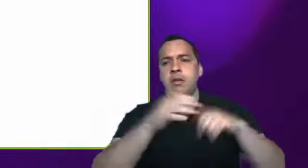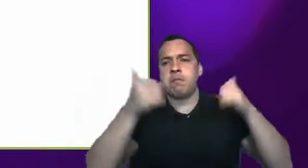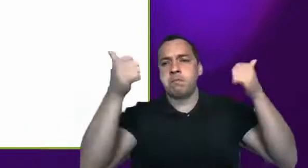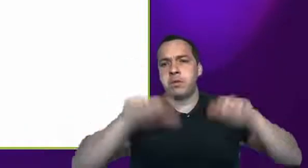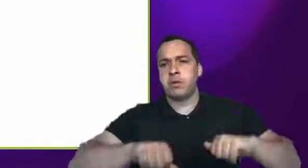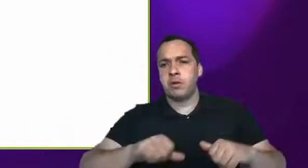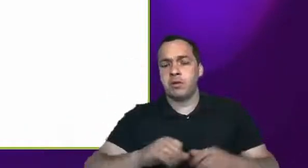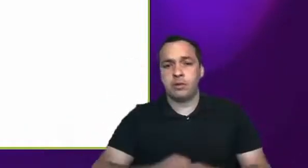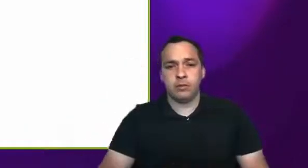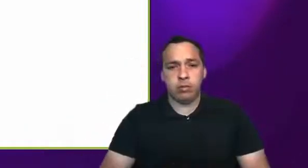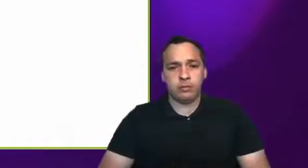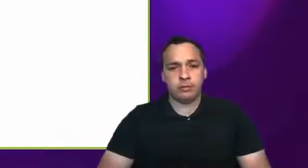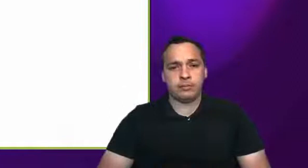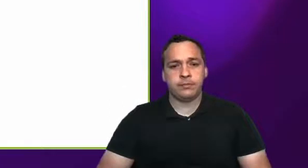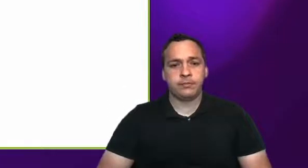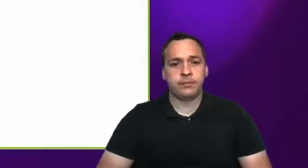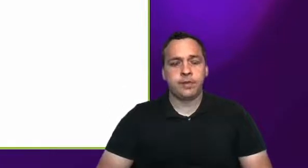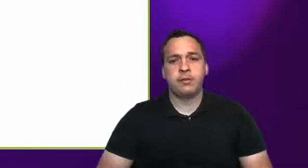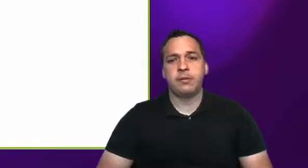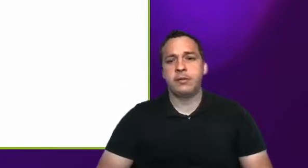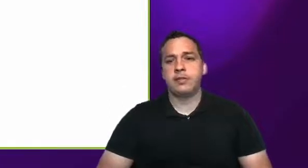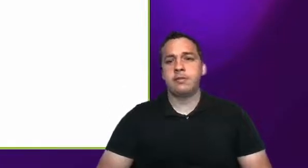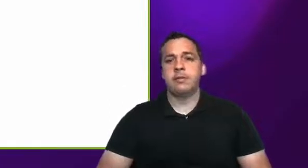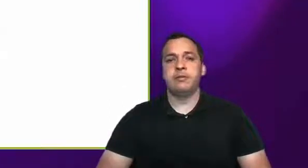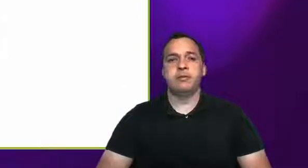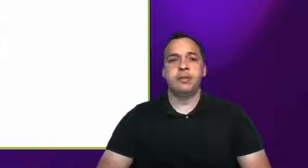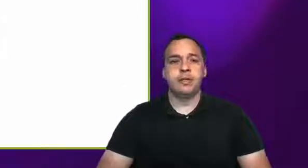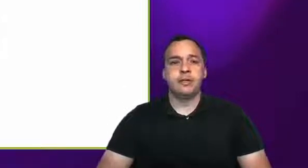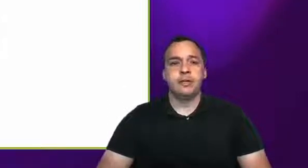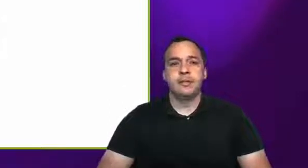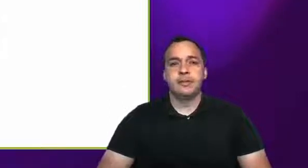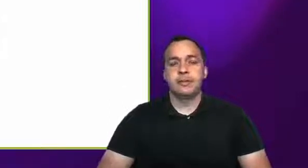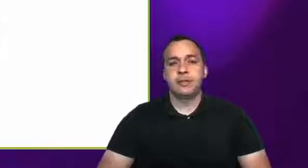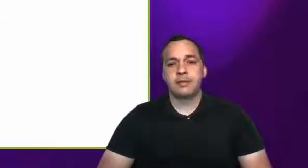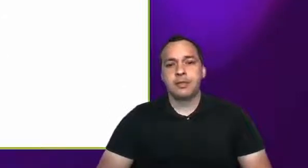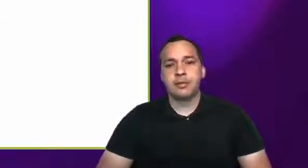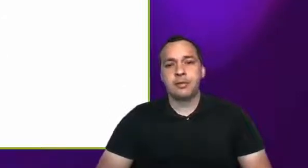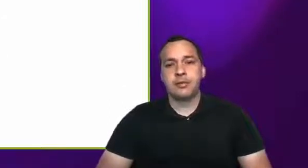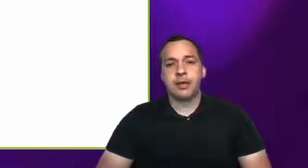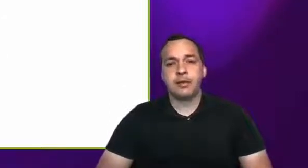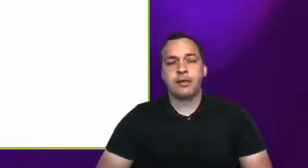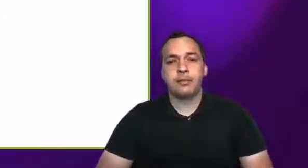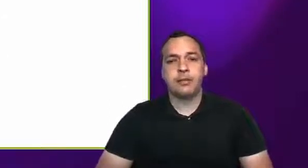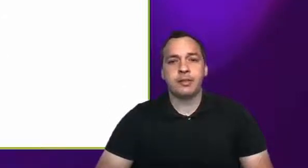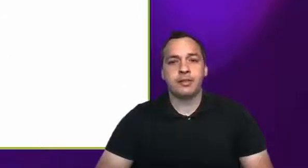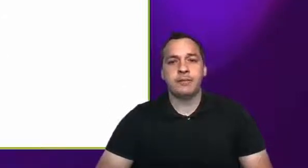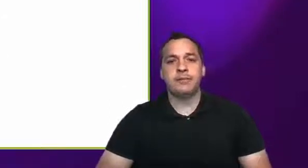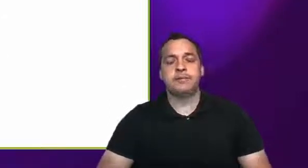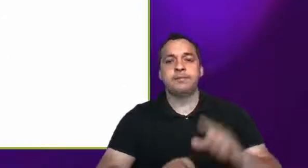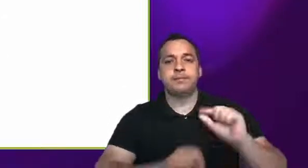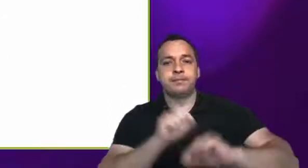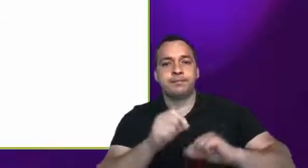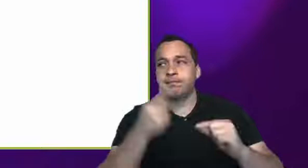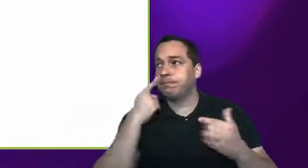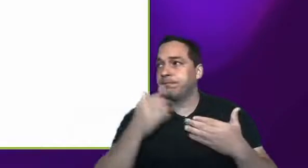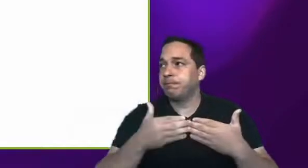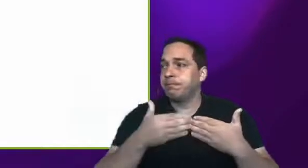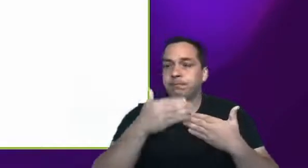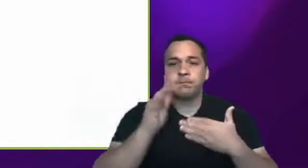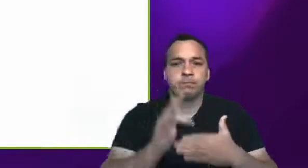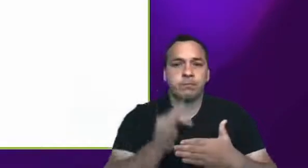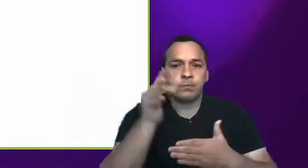Estamos en las condiciones, vamos un poquito más pensando el futuro, en condiciones de poder